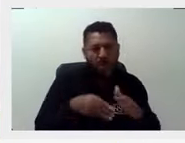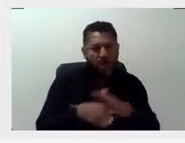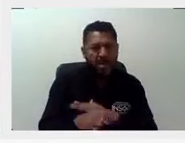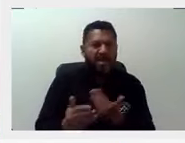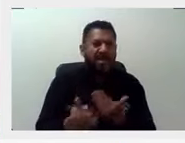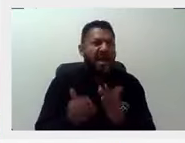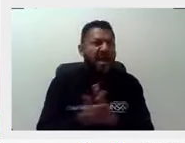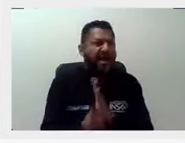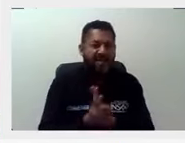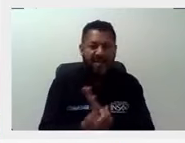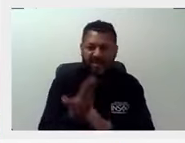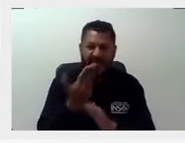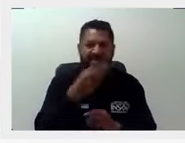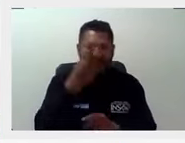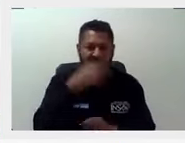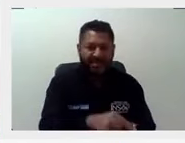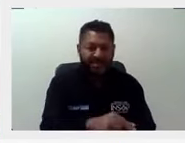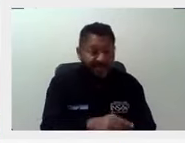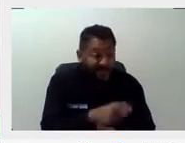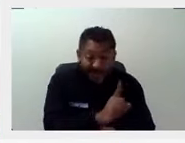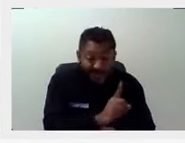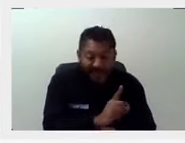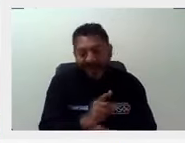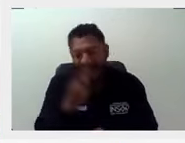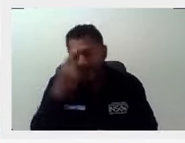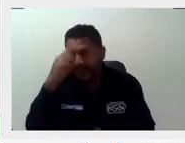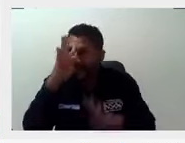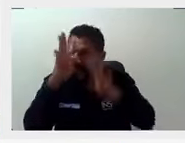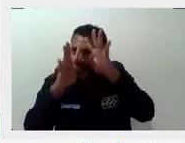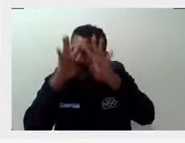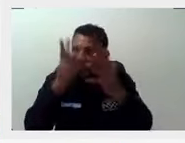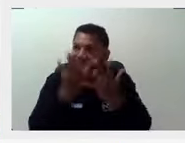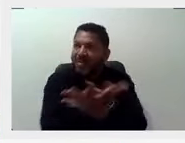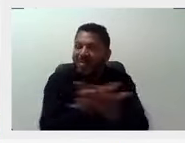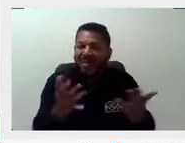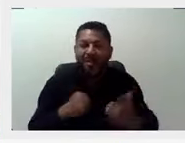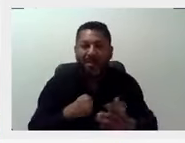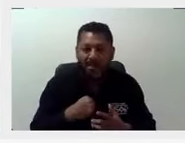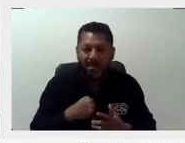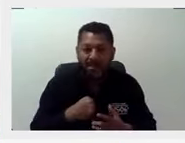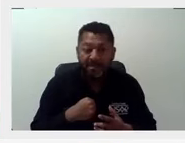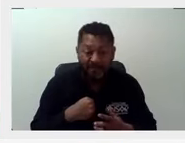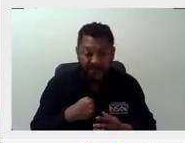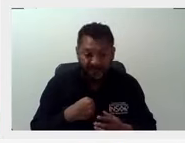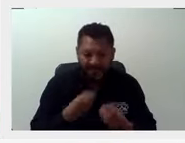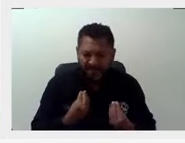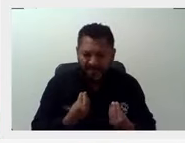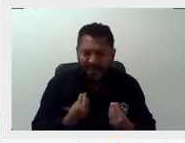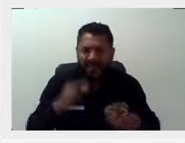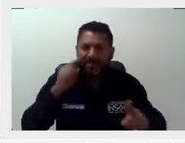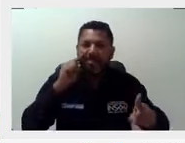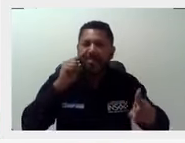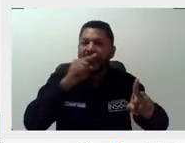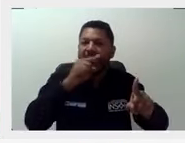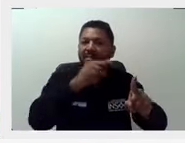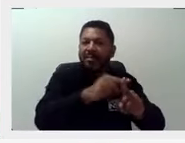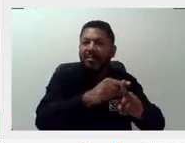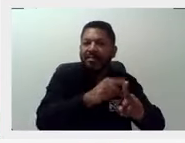los que no, pues tenemos que ser muy creativos con los recursos que tenemos, porque el fin último no